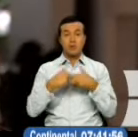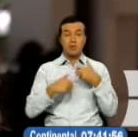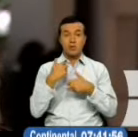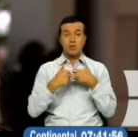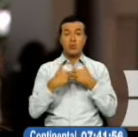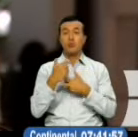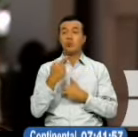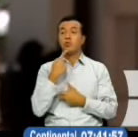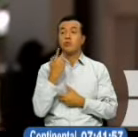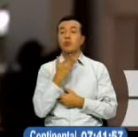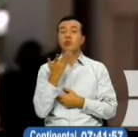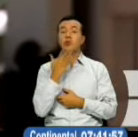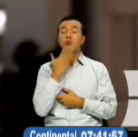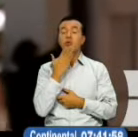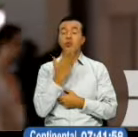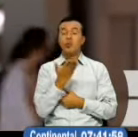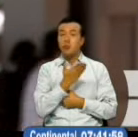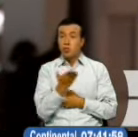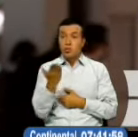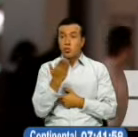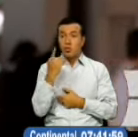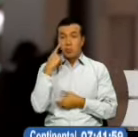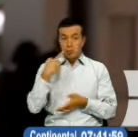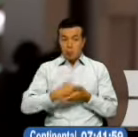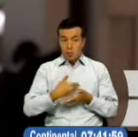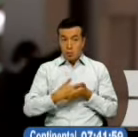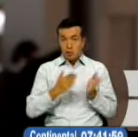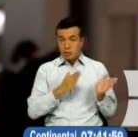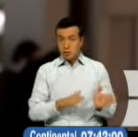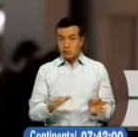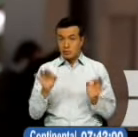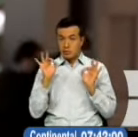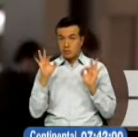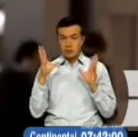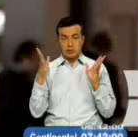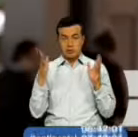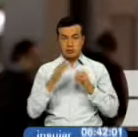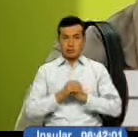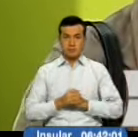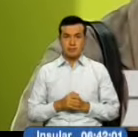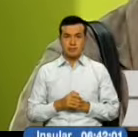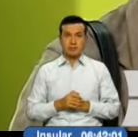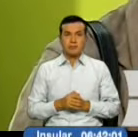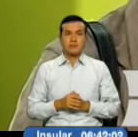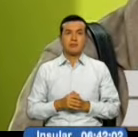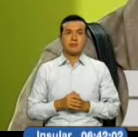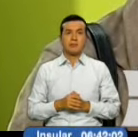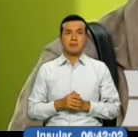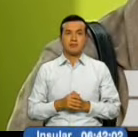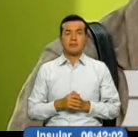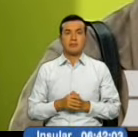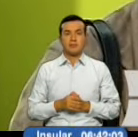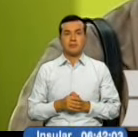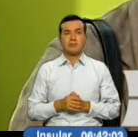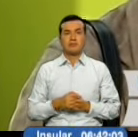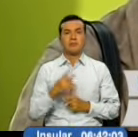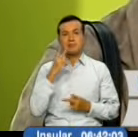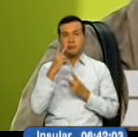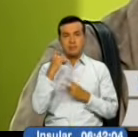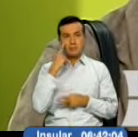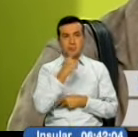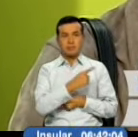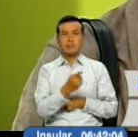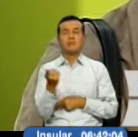es su discurso, porque tampoco tienen grandes pruebas sobre lo que ellos están denunciando. Lo que ha sucedido se encuadra